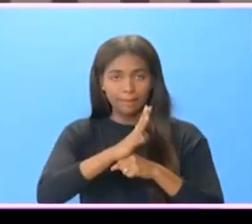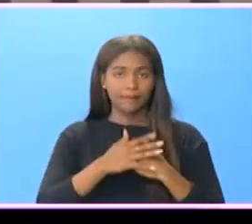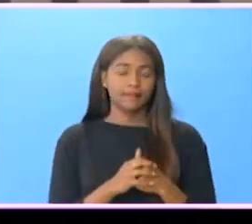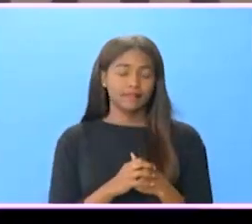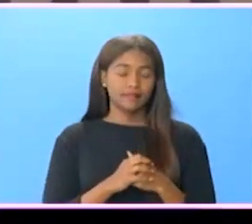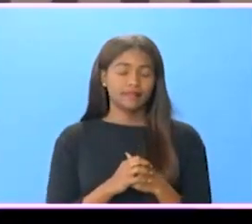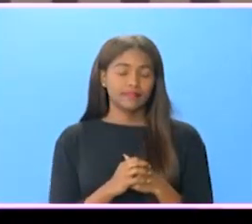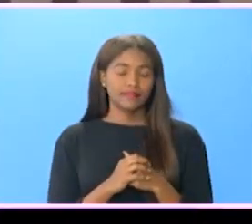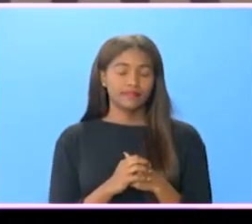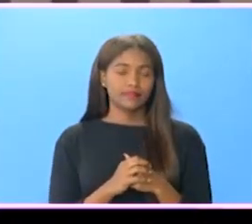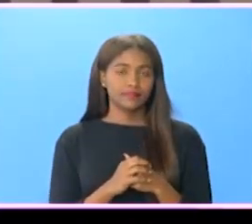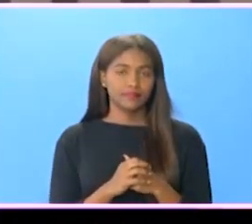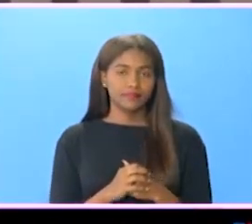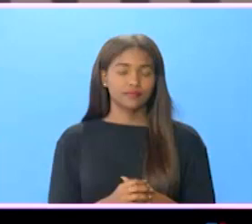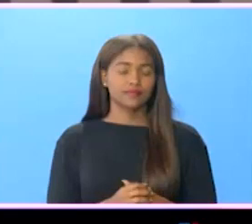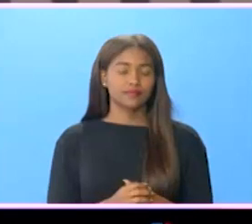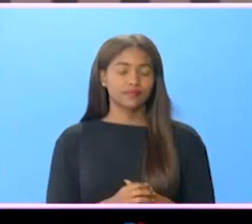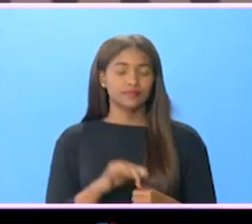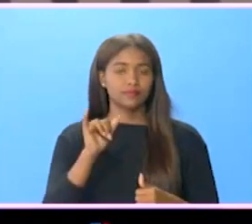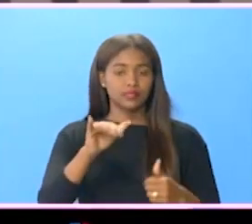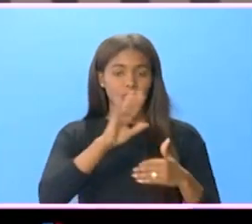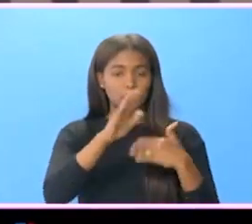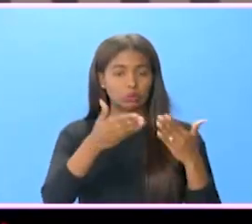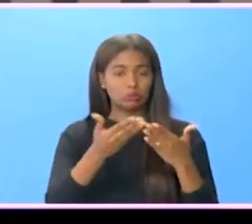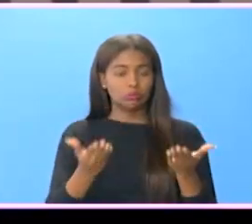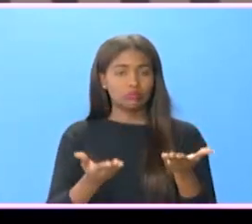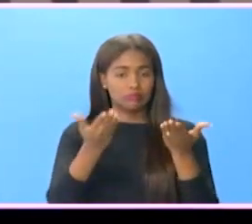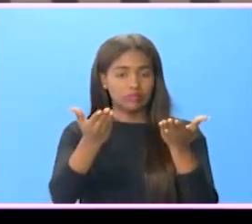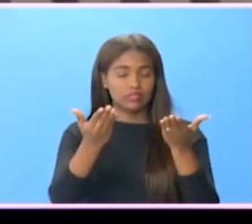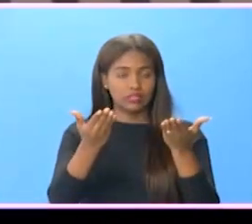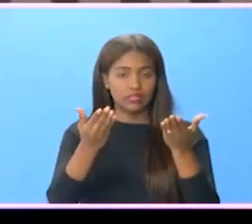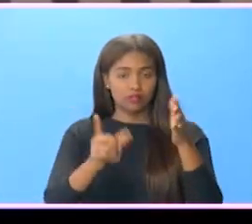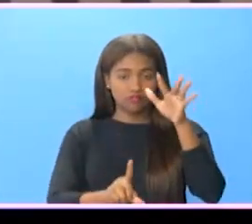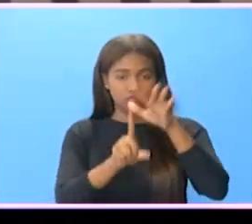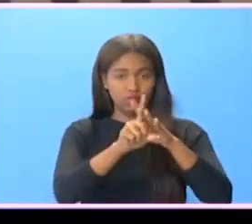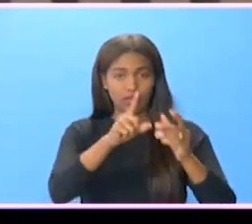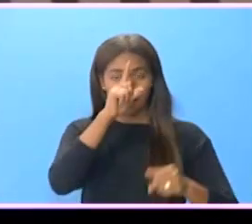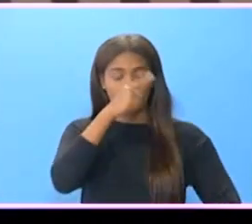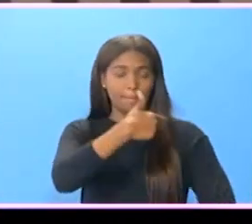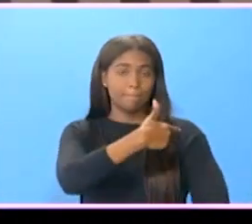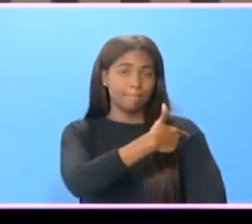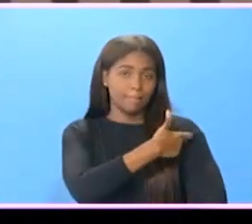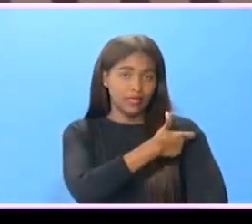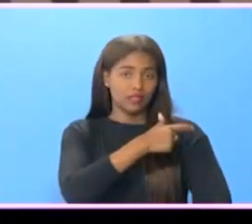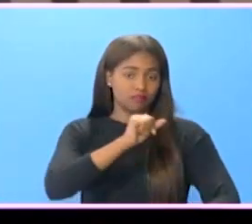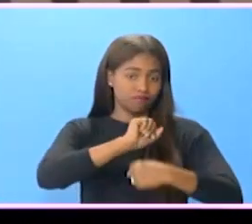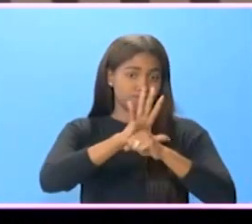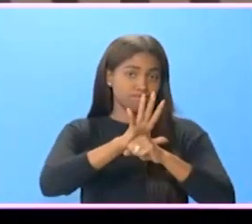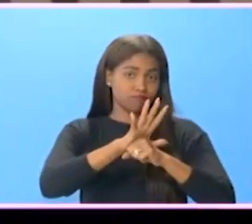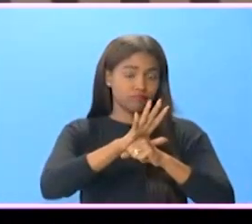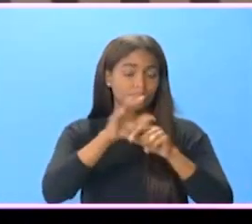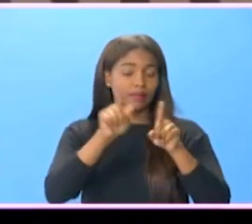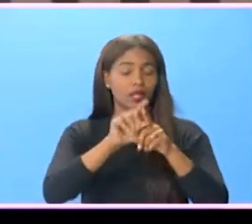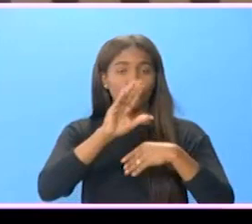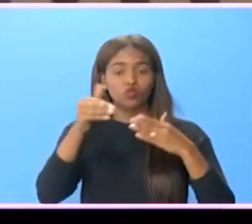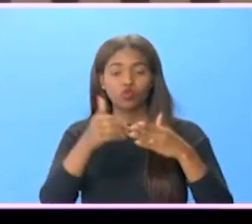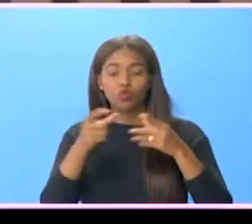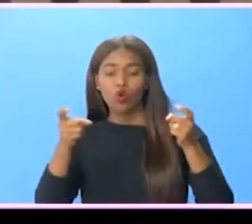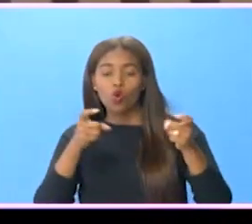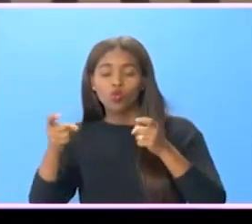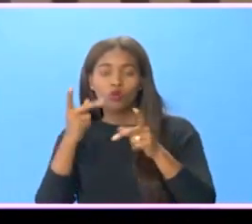a todo lo largo de la crisis que ha planteado la pandemia, tanto en la vacunación como en todos los controles